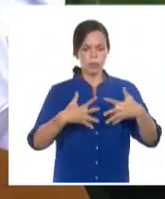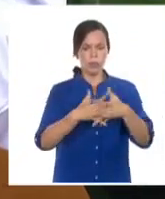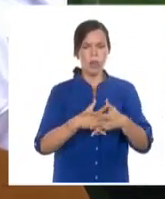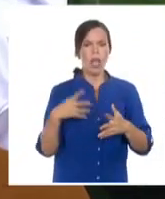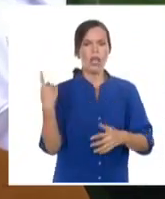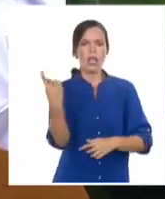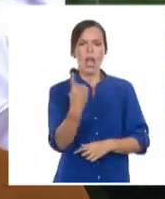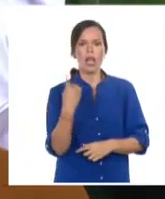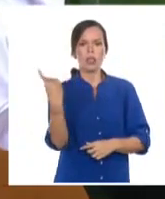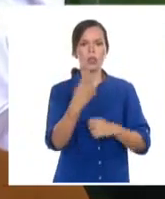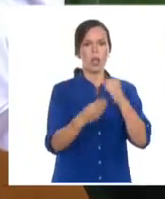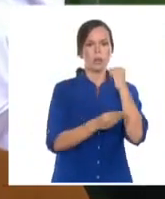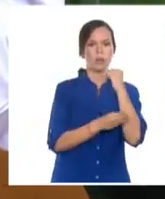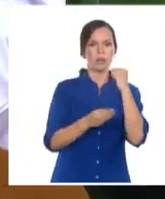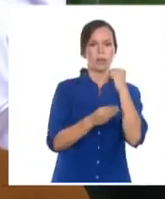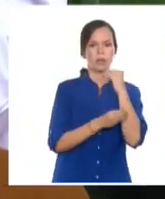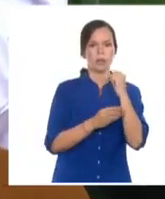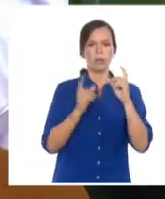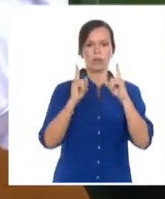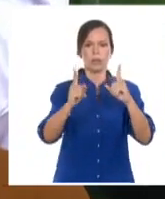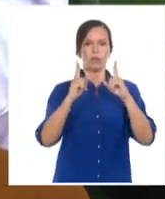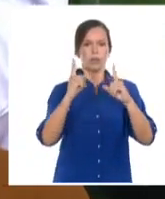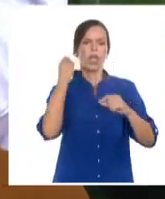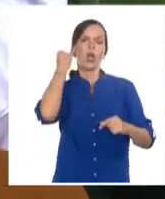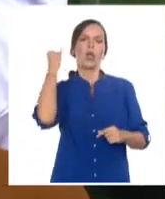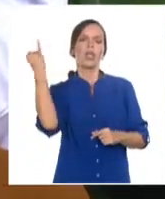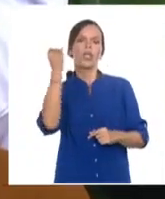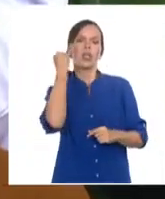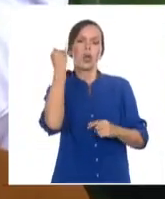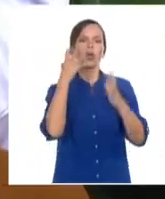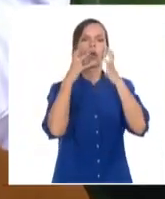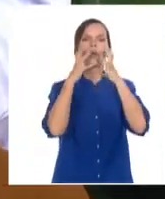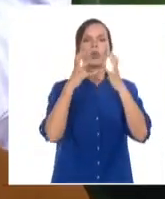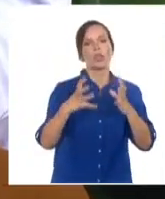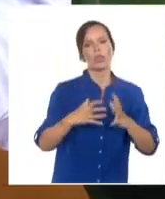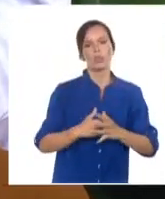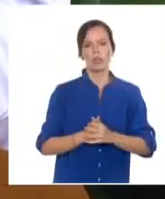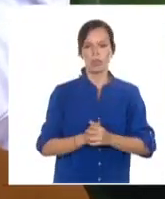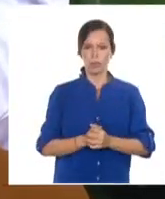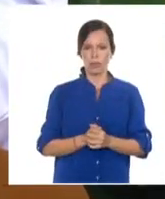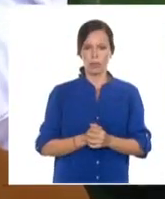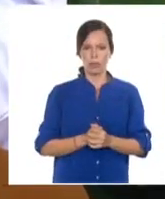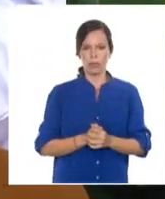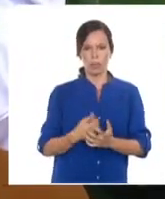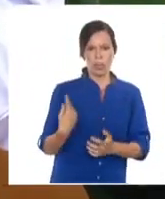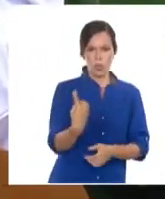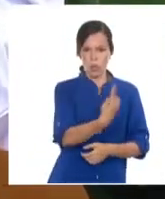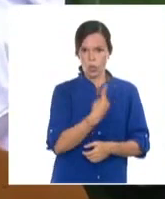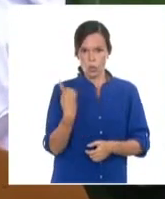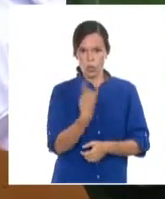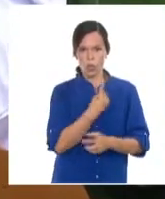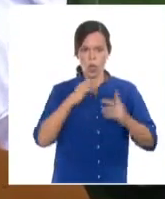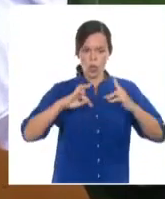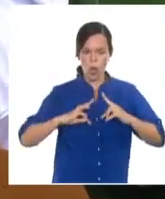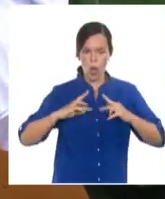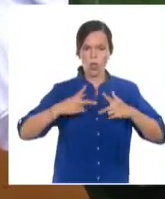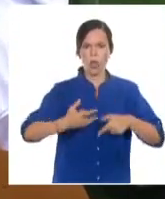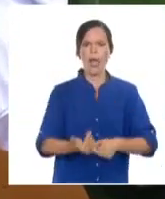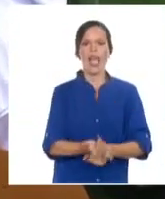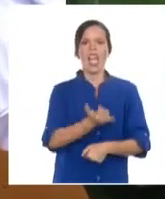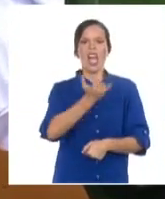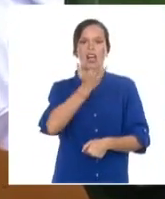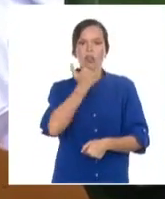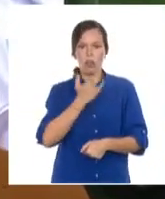ideológica del pueblo son determinantes no nos está permitido repetir los errores del pasado el